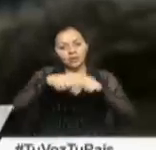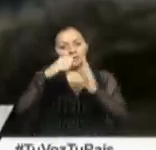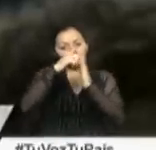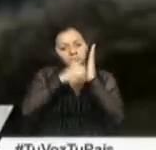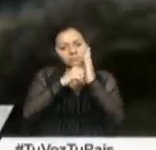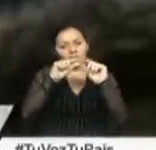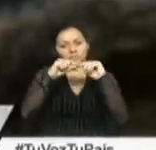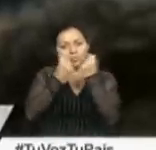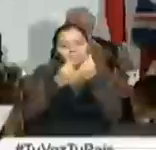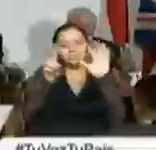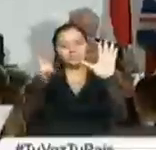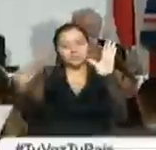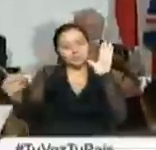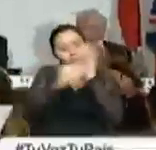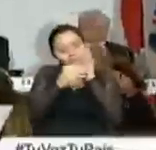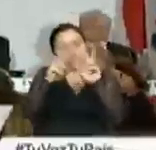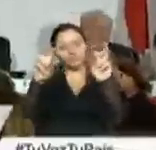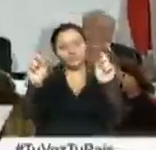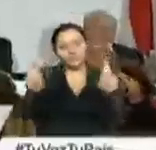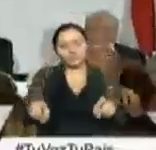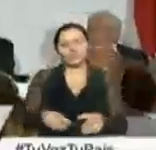G7.